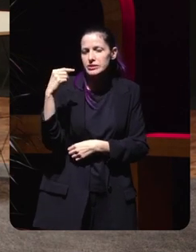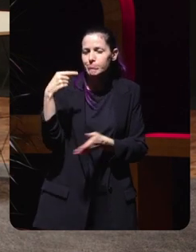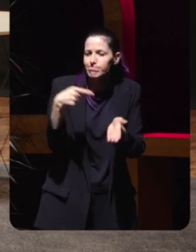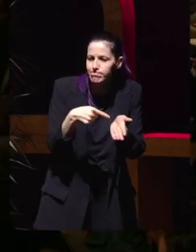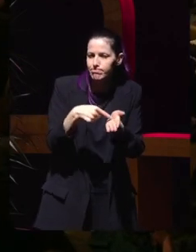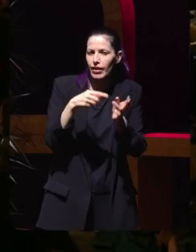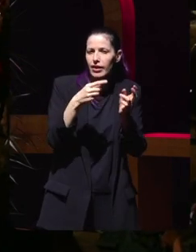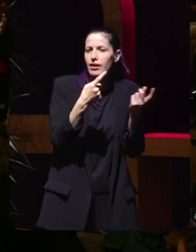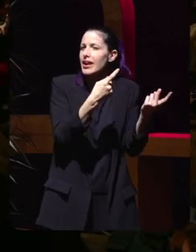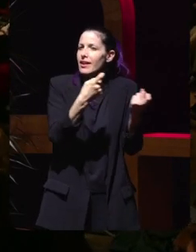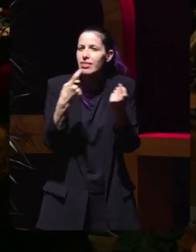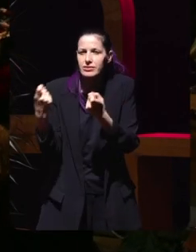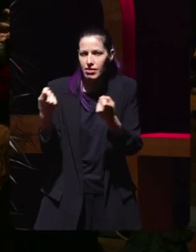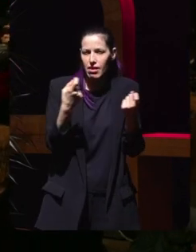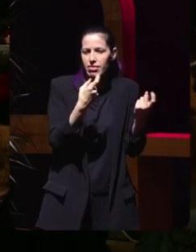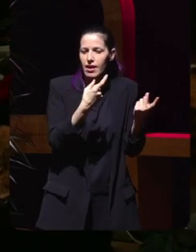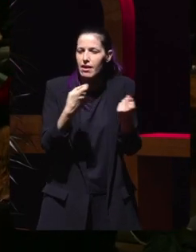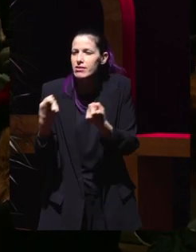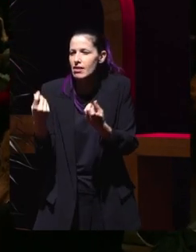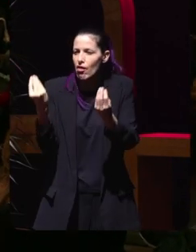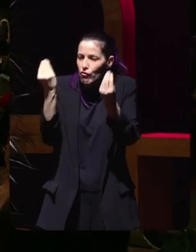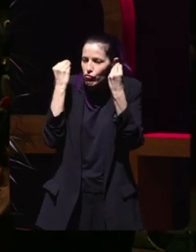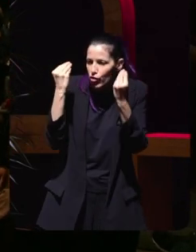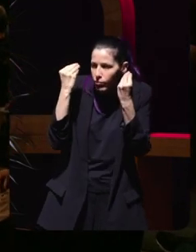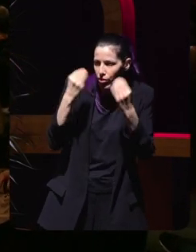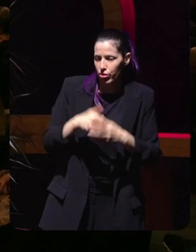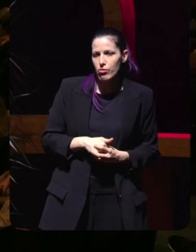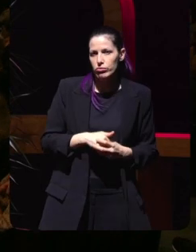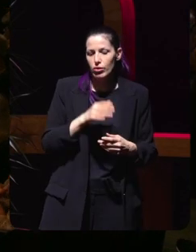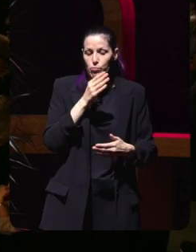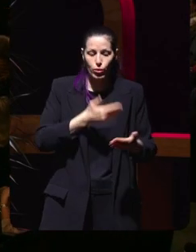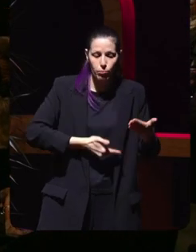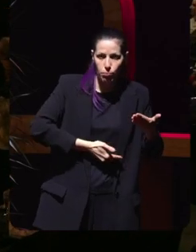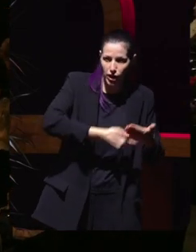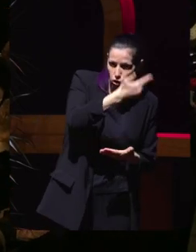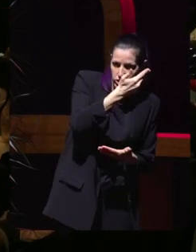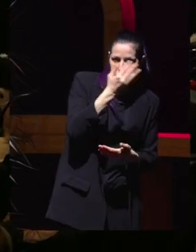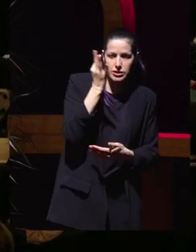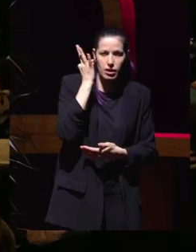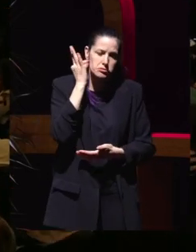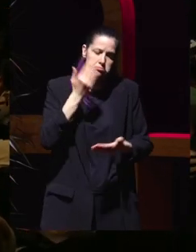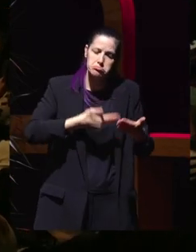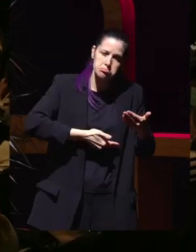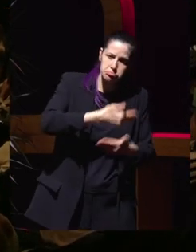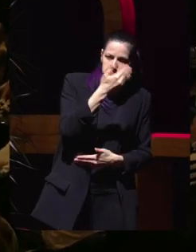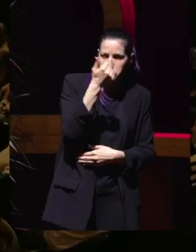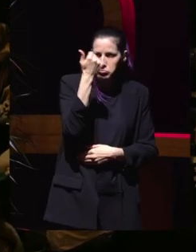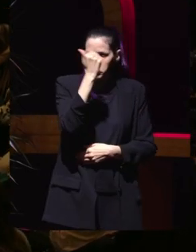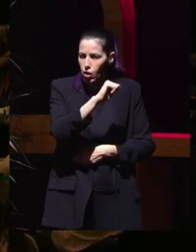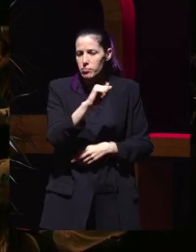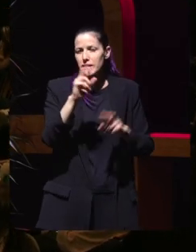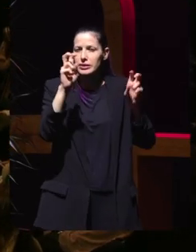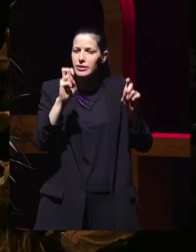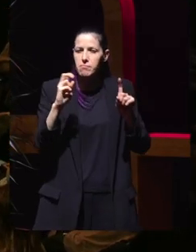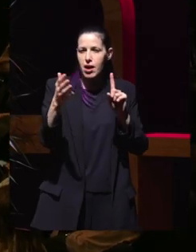necesidades de formación no de que tanto sonalistas como nacionalistas nos formemos más en materia de tratamiento de